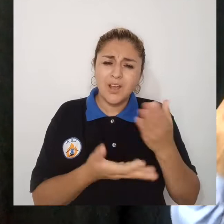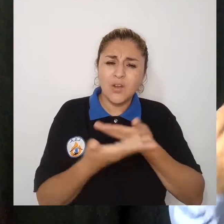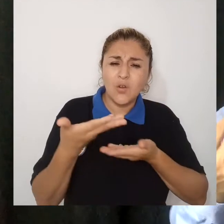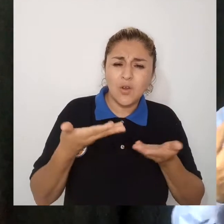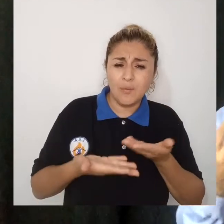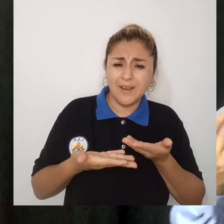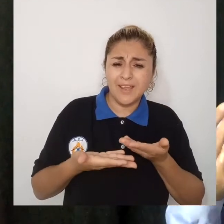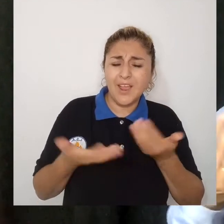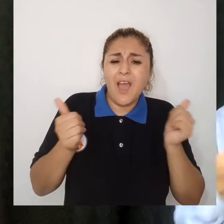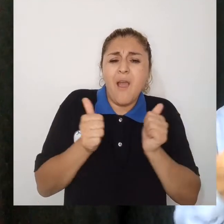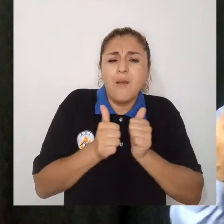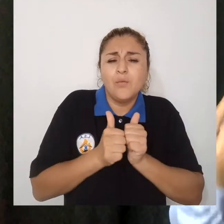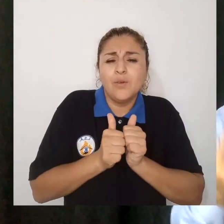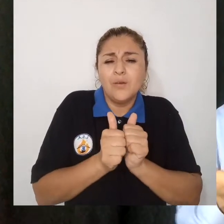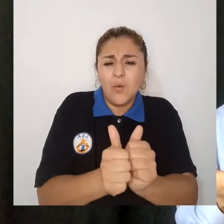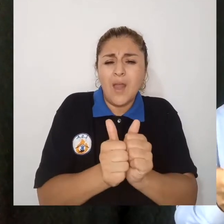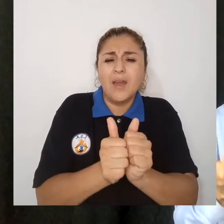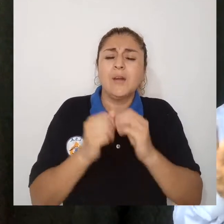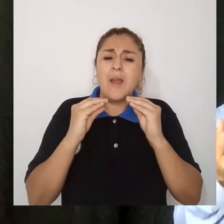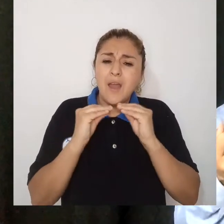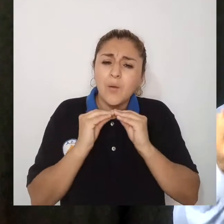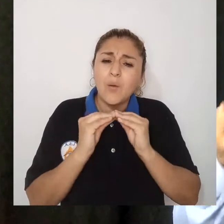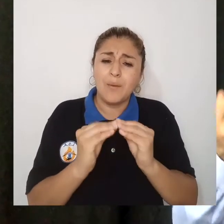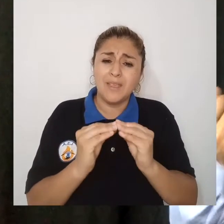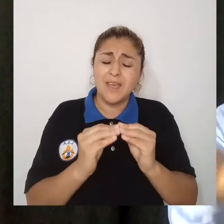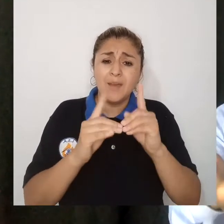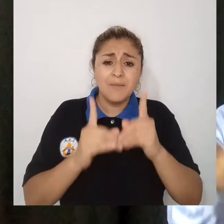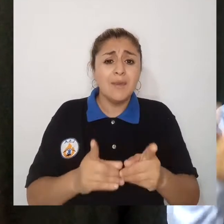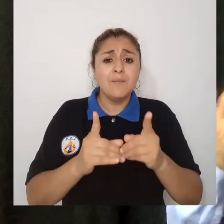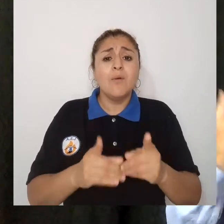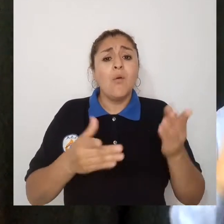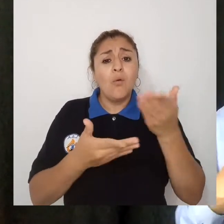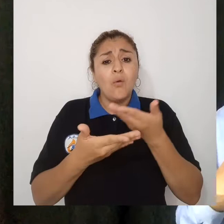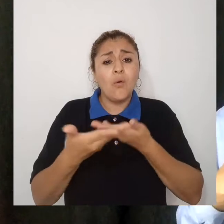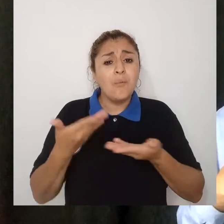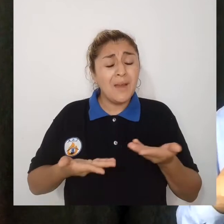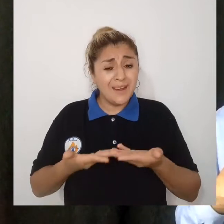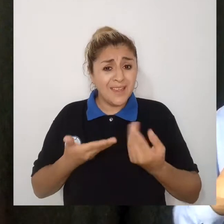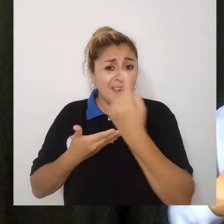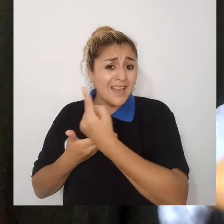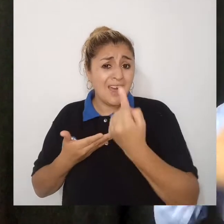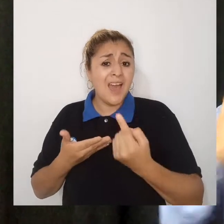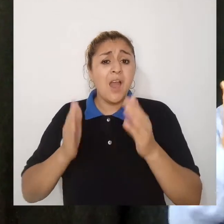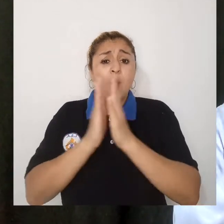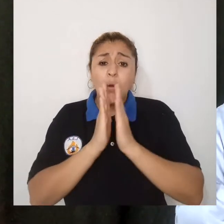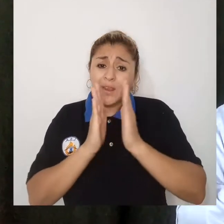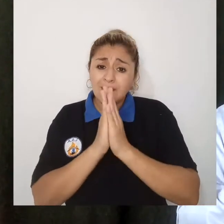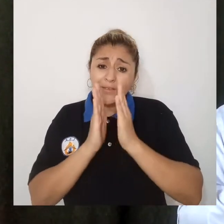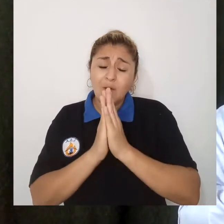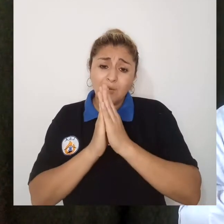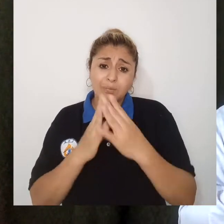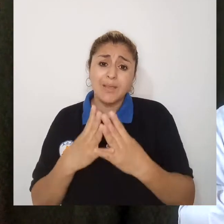invaluable compañerismo participar del pan y las oraciones vivir con